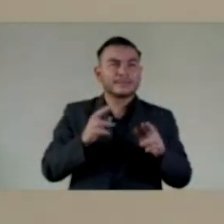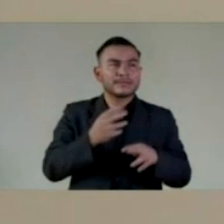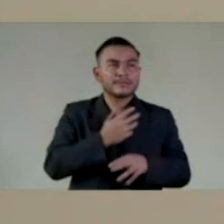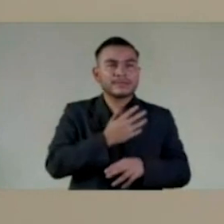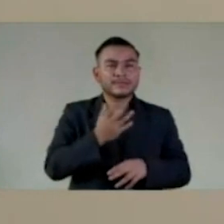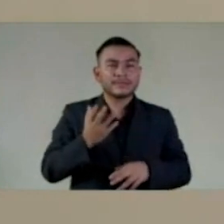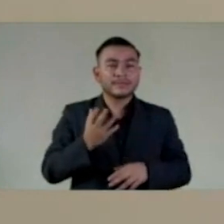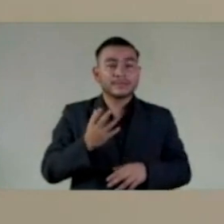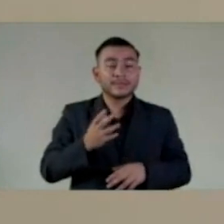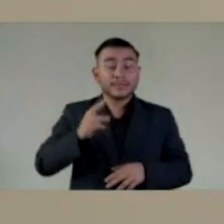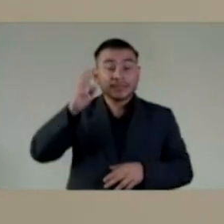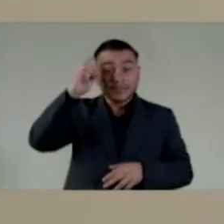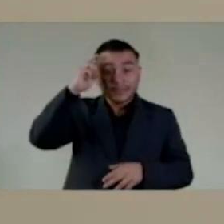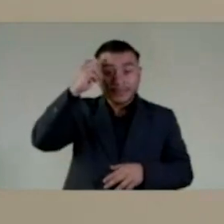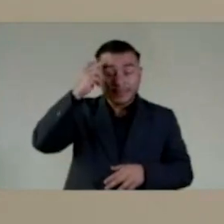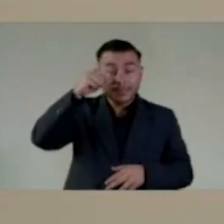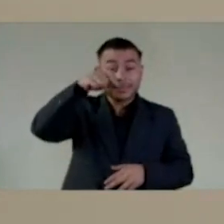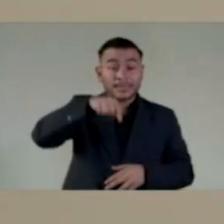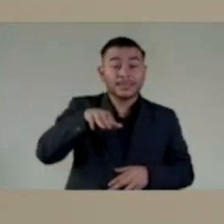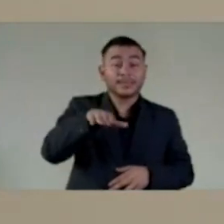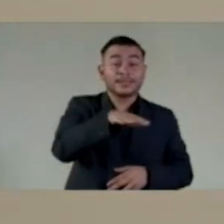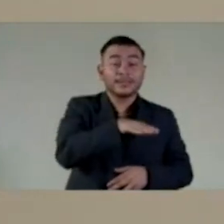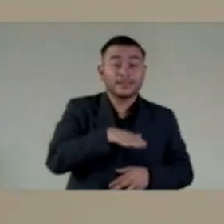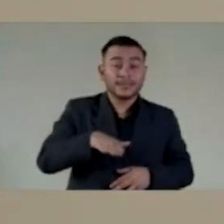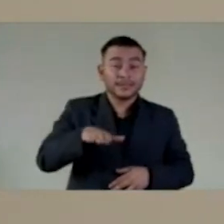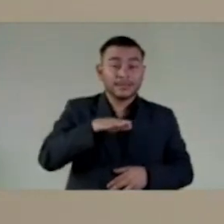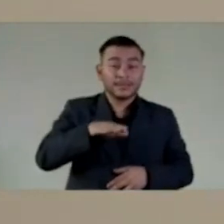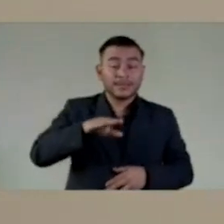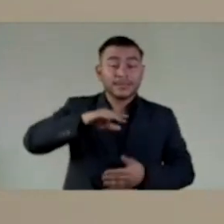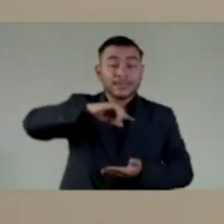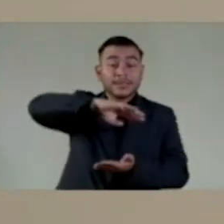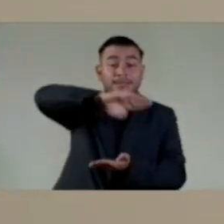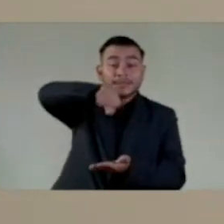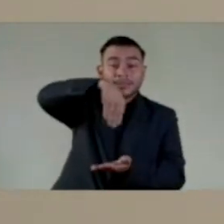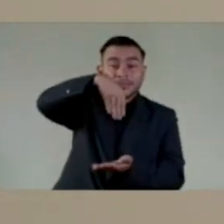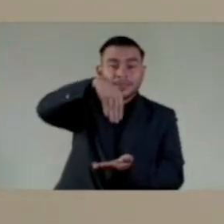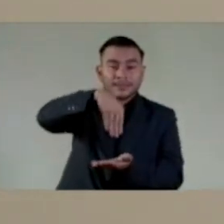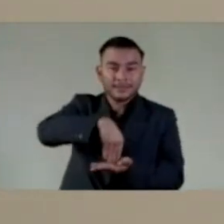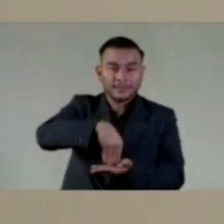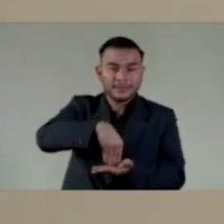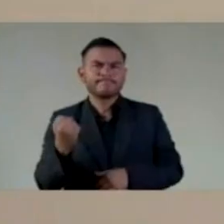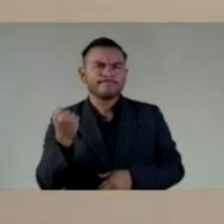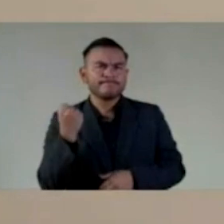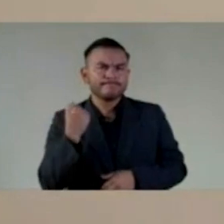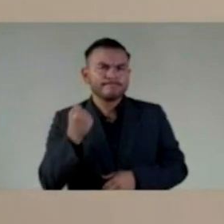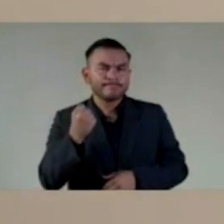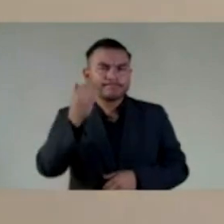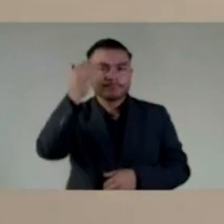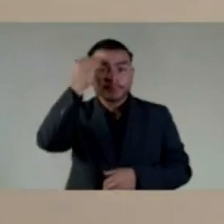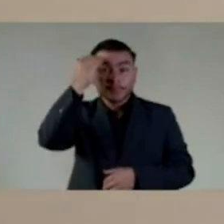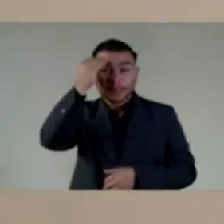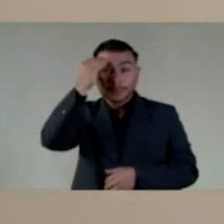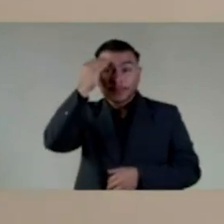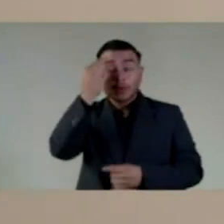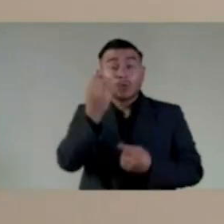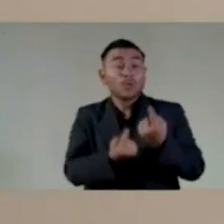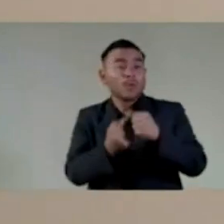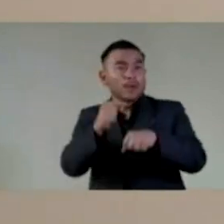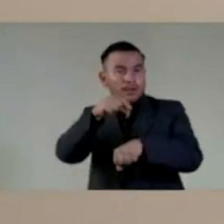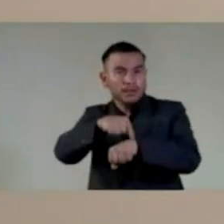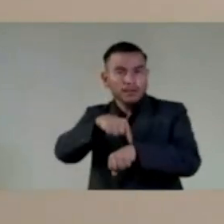se tomaron en cuenta dos líderes de dos entes religiosas arzobispo josé luis escobar alas brindó una invocación espiritual